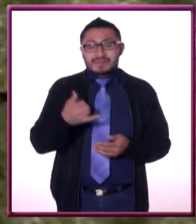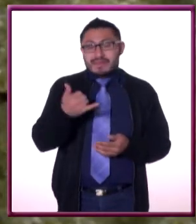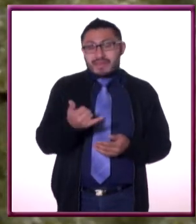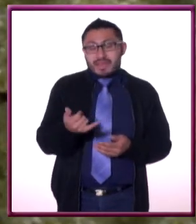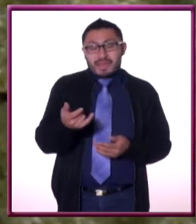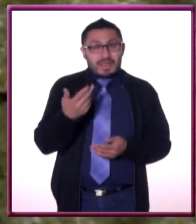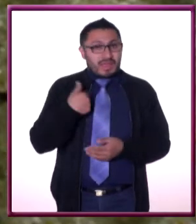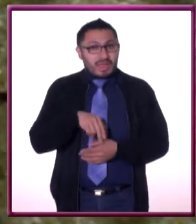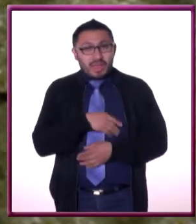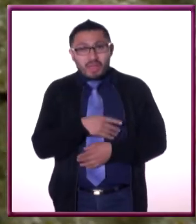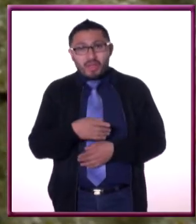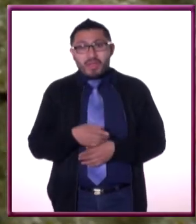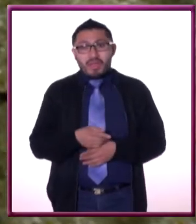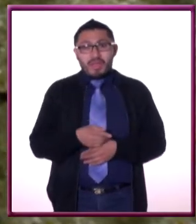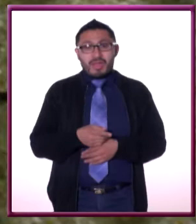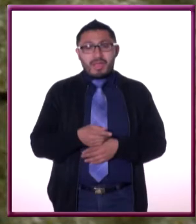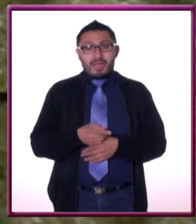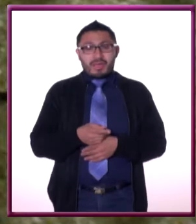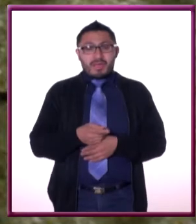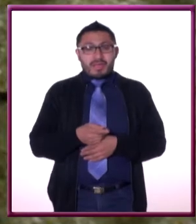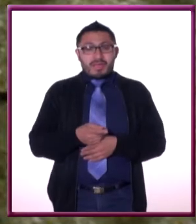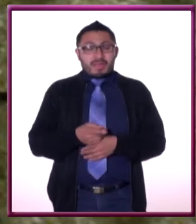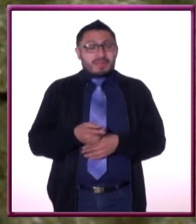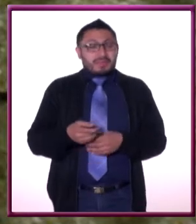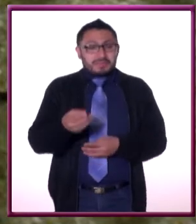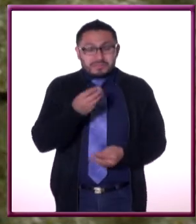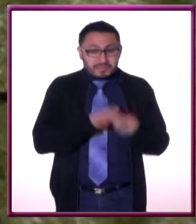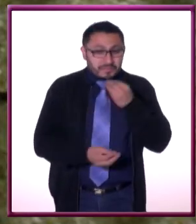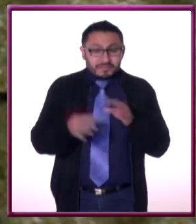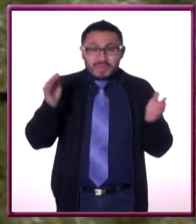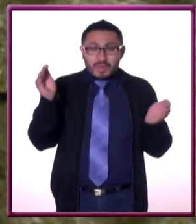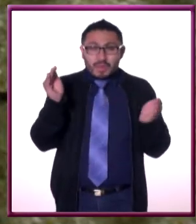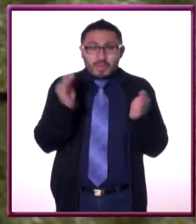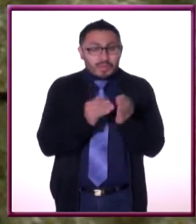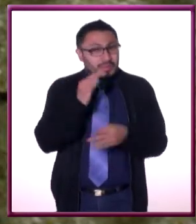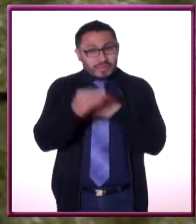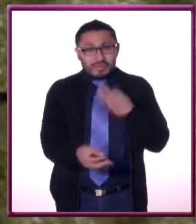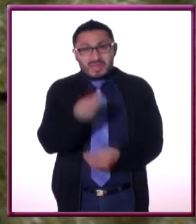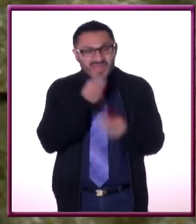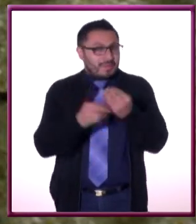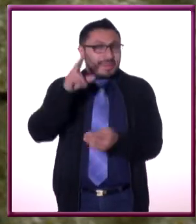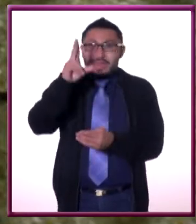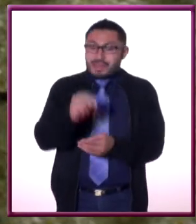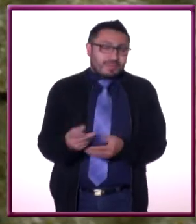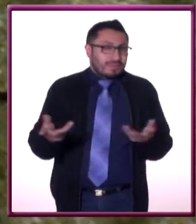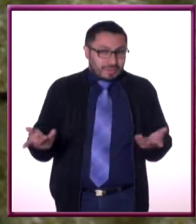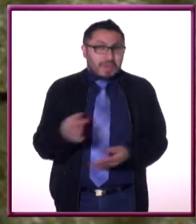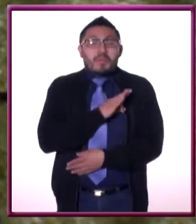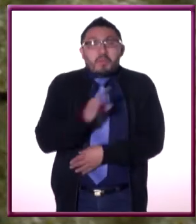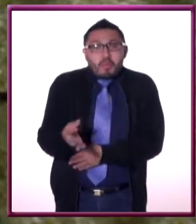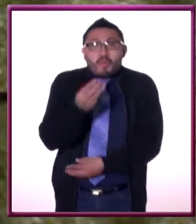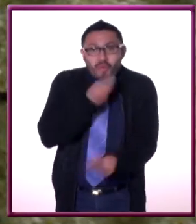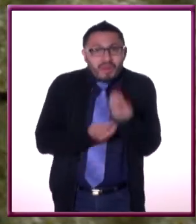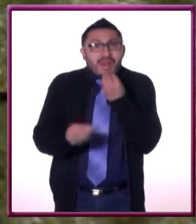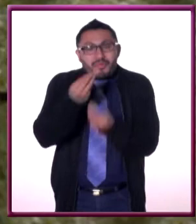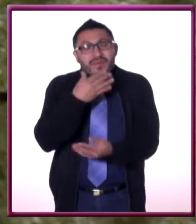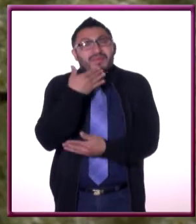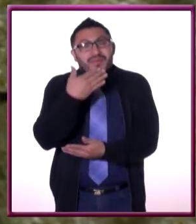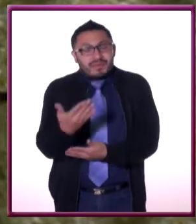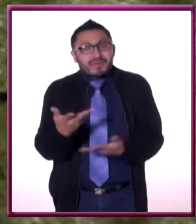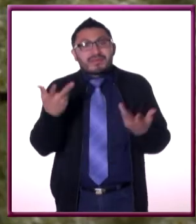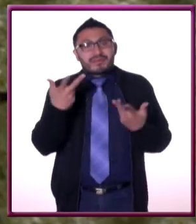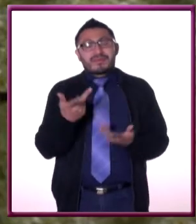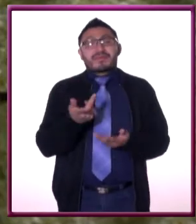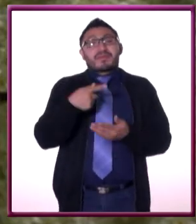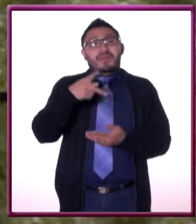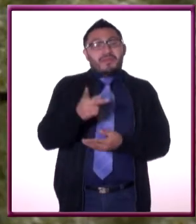realmente nuestras dietas están llevando a cabo una reducción, ¿no? No consumimos toda esta variedad de plantas que podríamos estar consumiendo